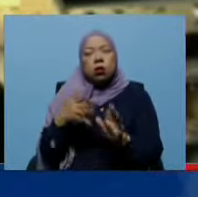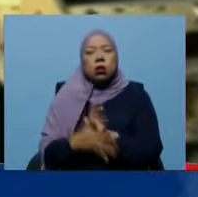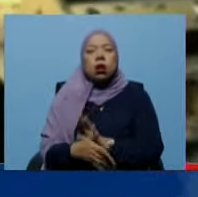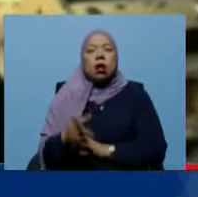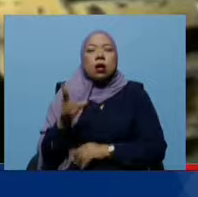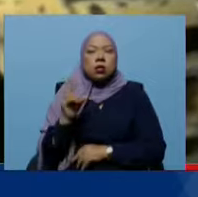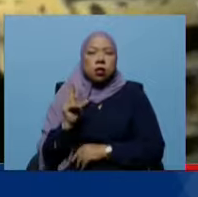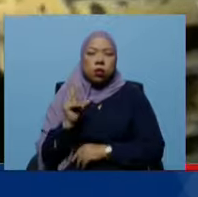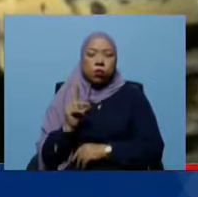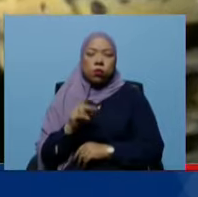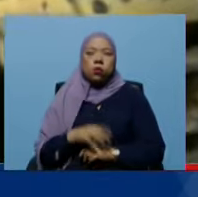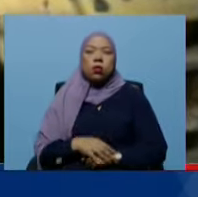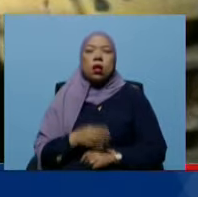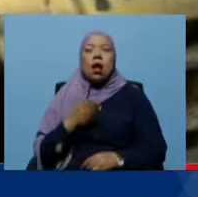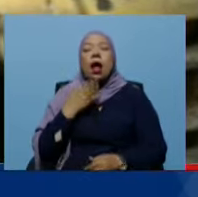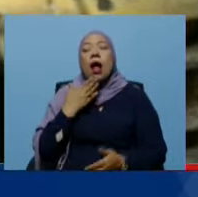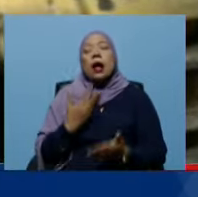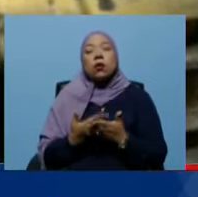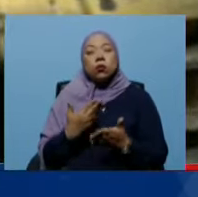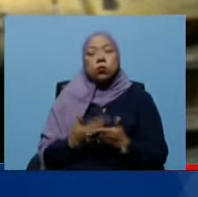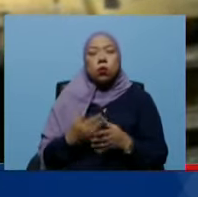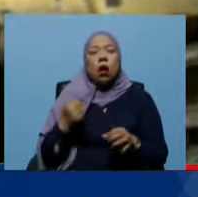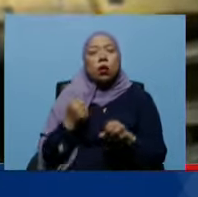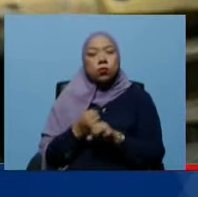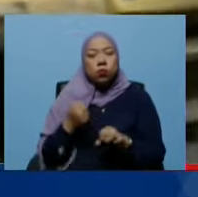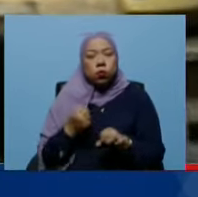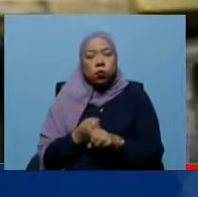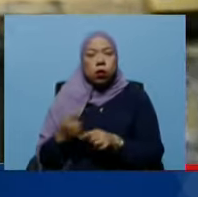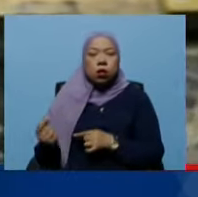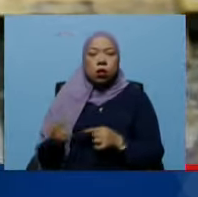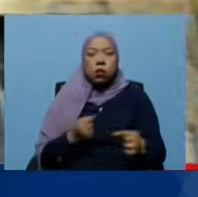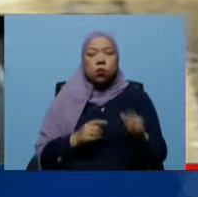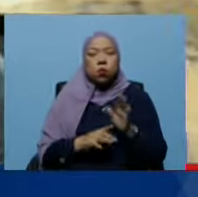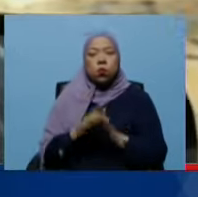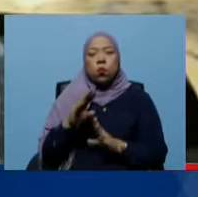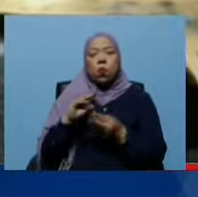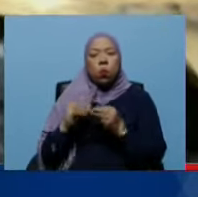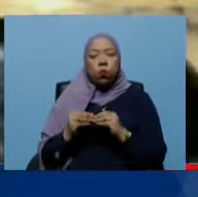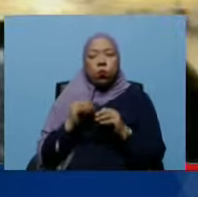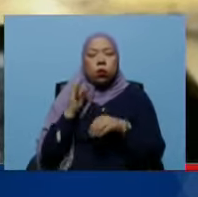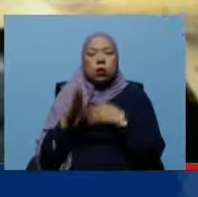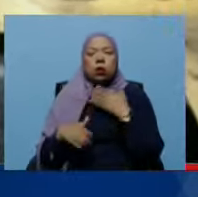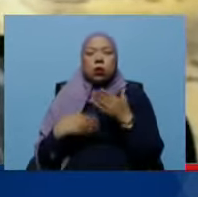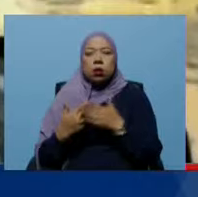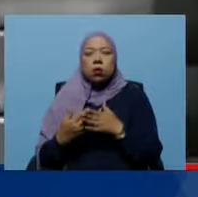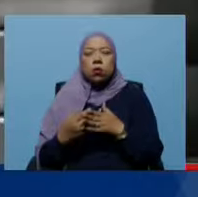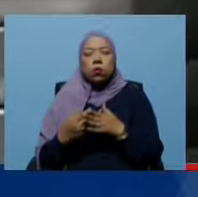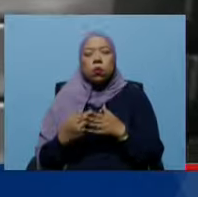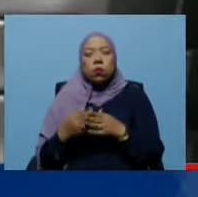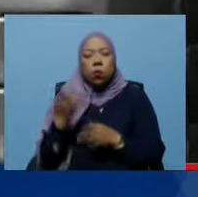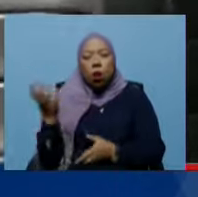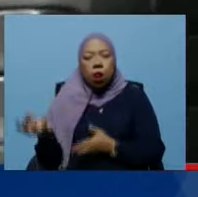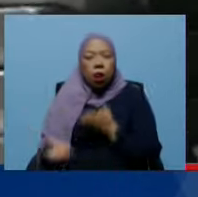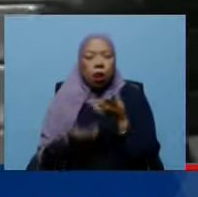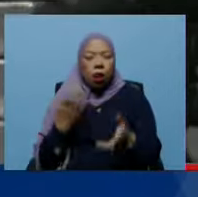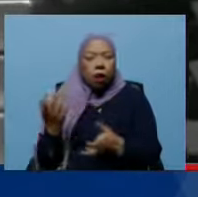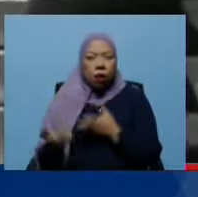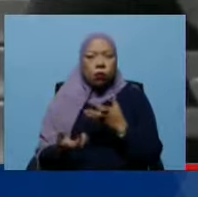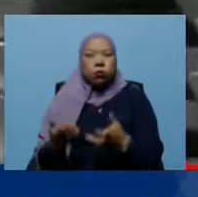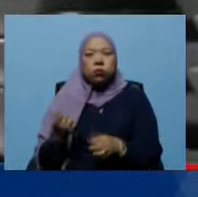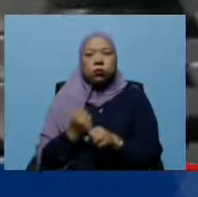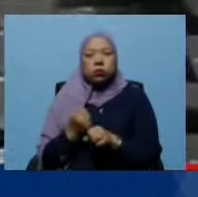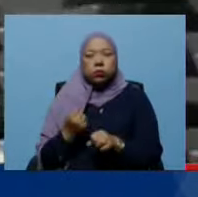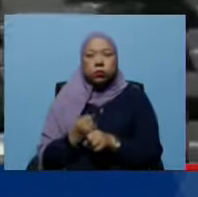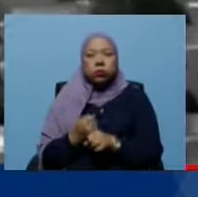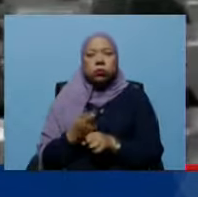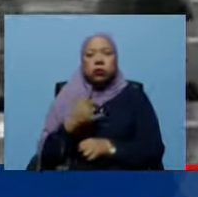segunda línea gracias a los trabajos de reparaciones a nivel de hornos, a nivel de la